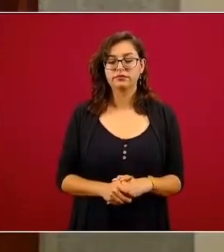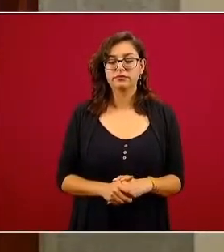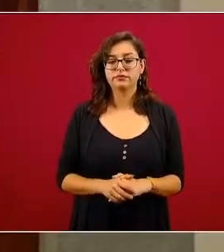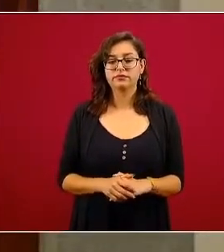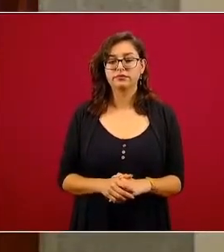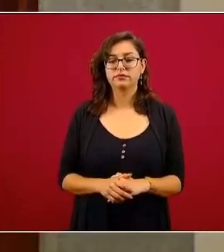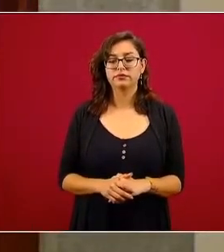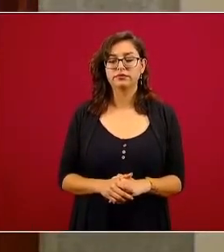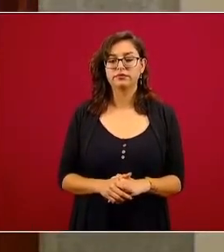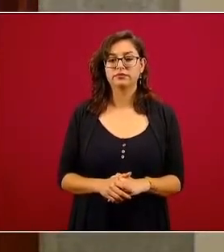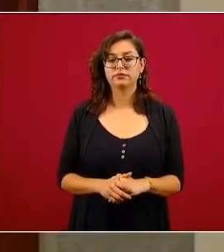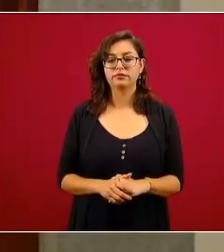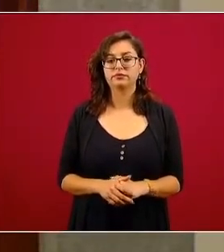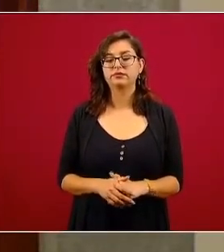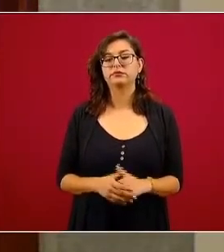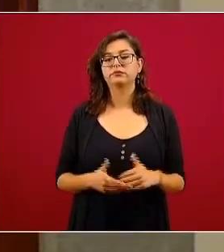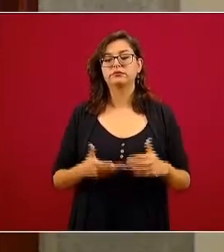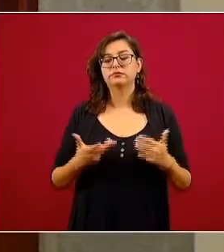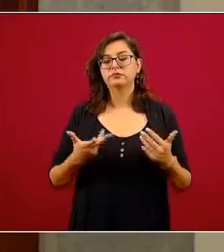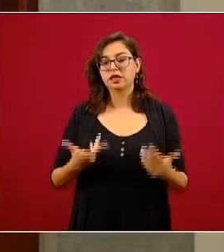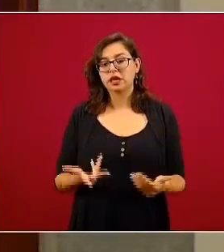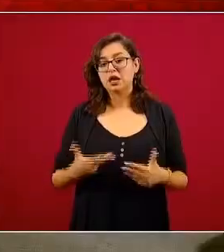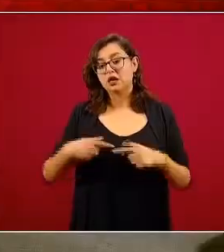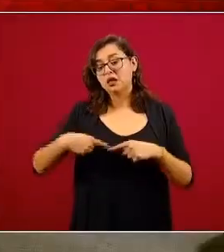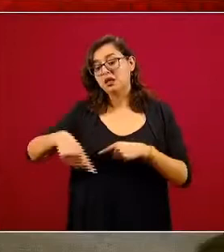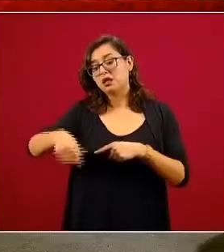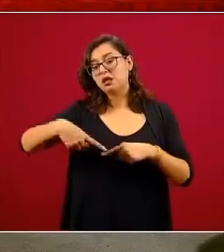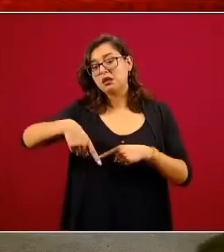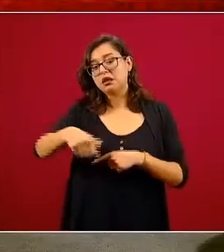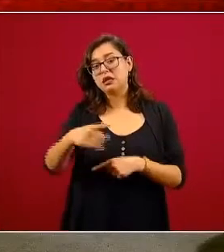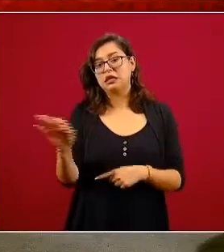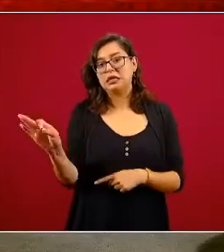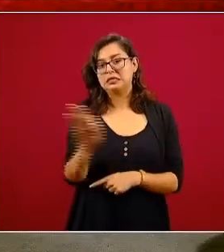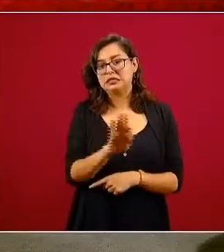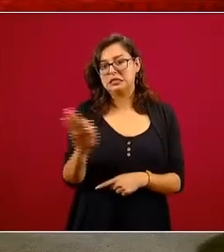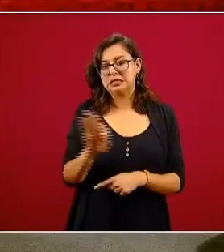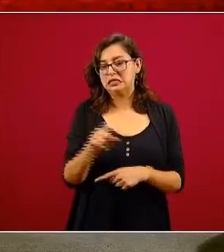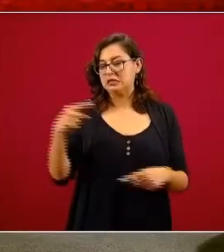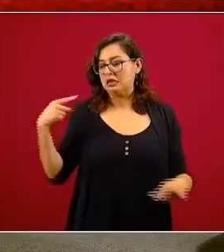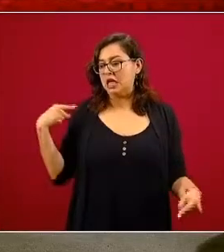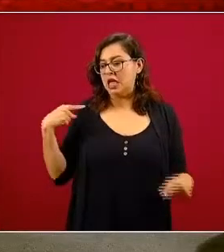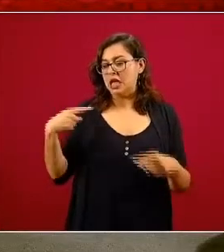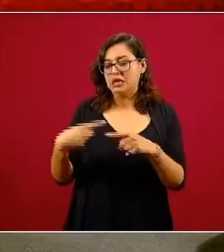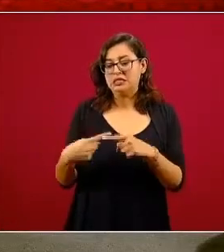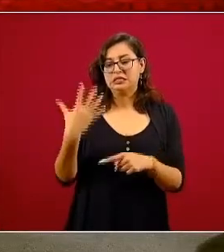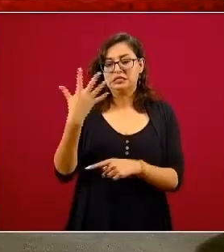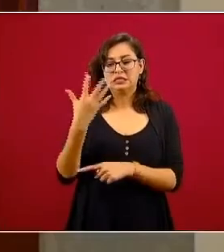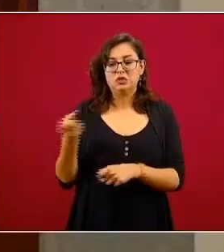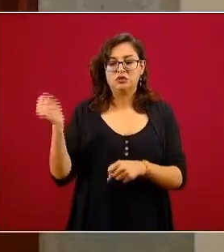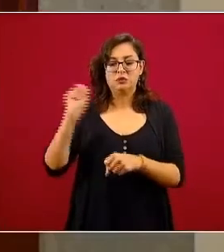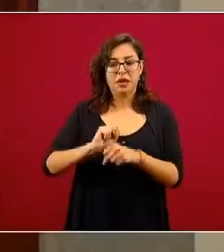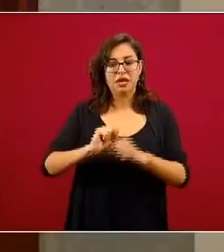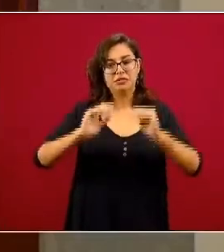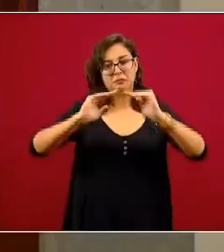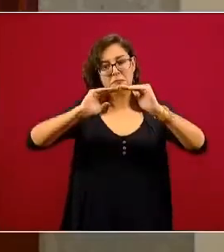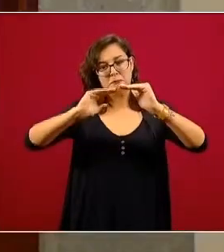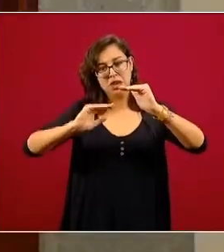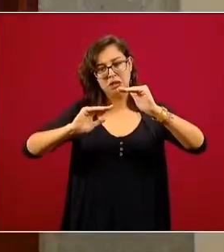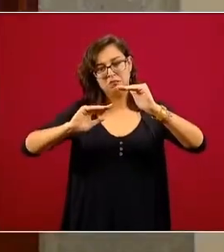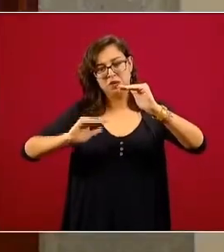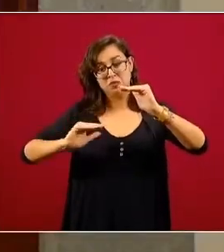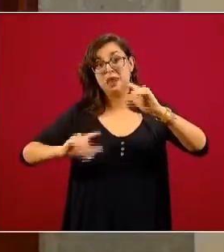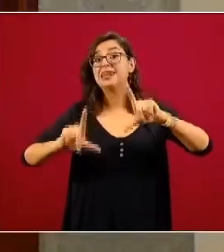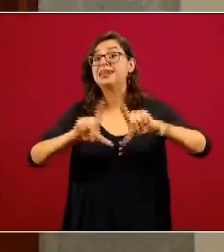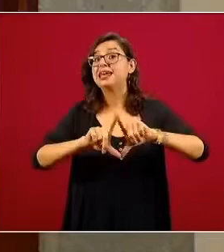Aquí tenemos nuestras curvas de casos estimados. Tenemos 5 semanas con una tendencia descendente en la curva